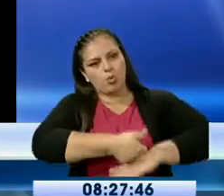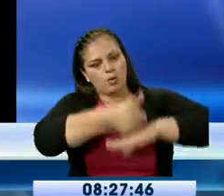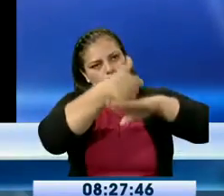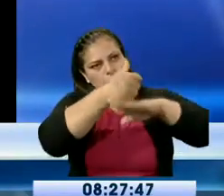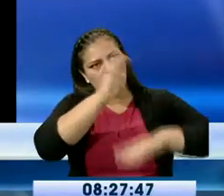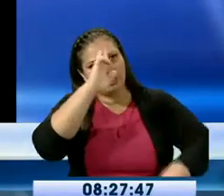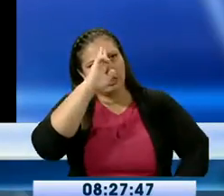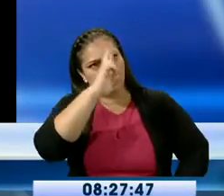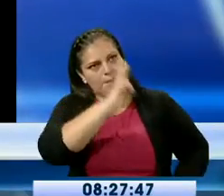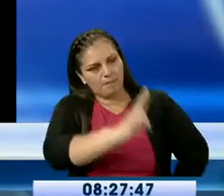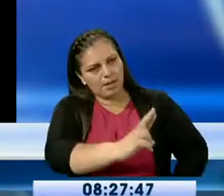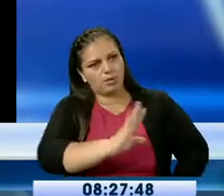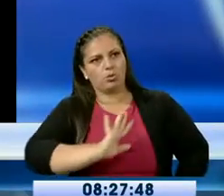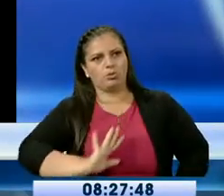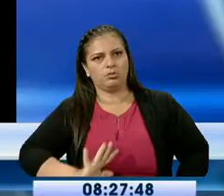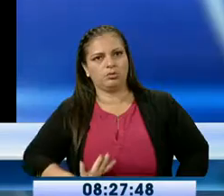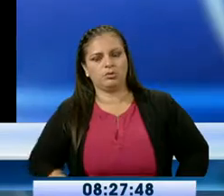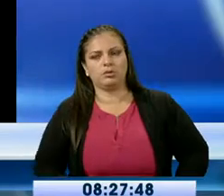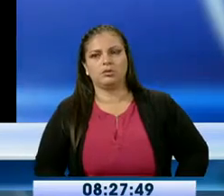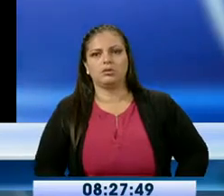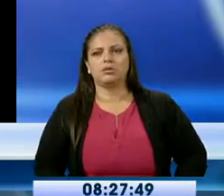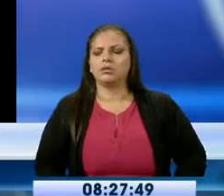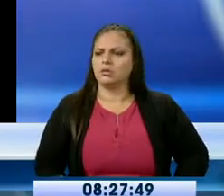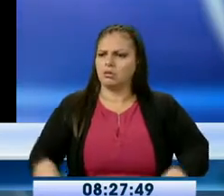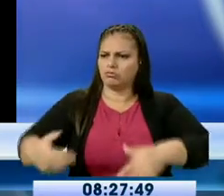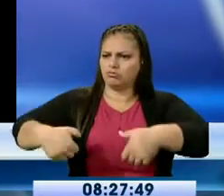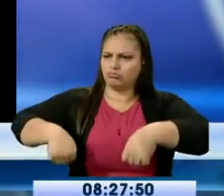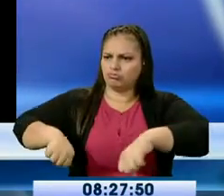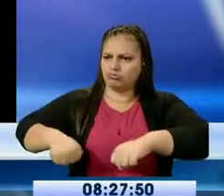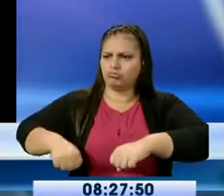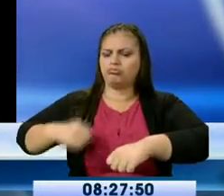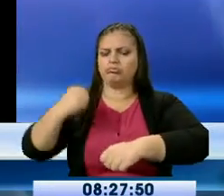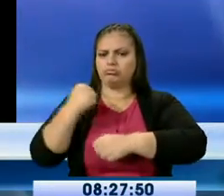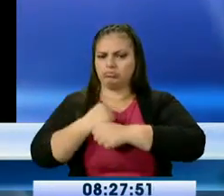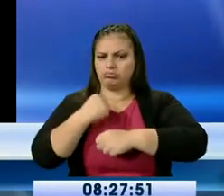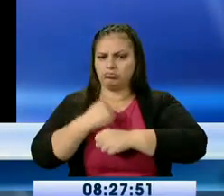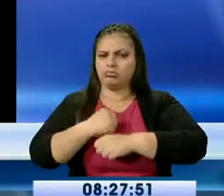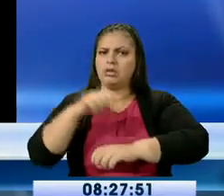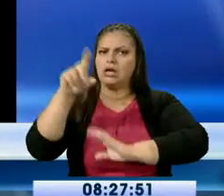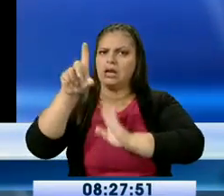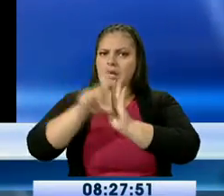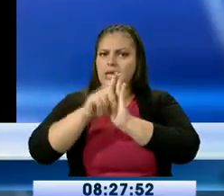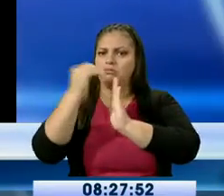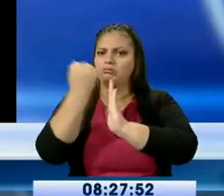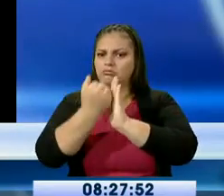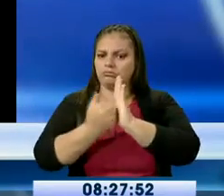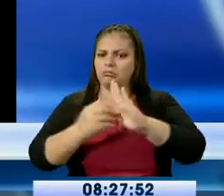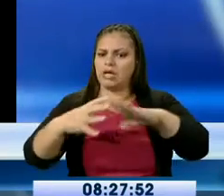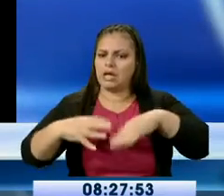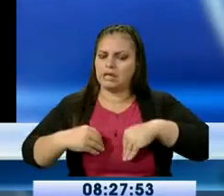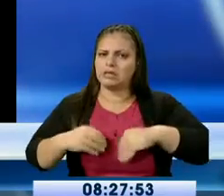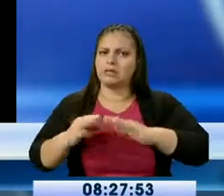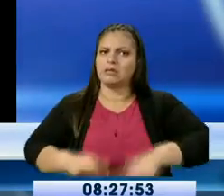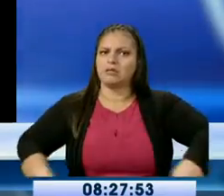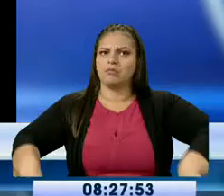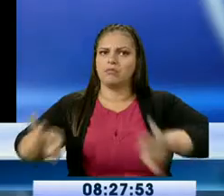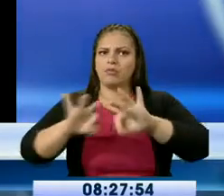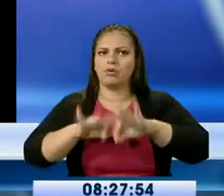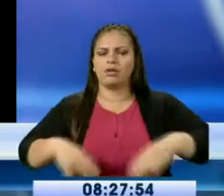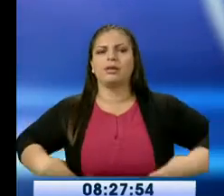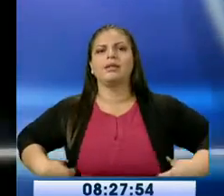tienen que poner el ejemplo. Y otra, porque nosotros también tenemos que acatar lo que dicen. Sí, sí, mire, aquí estamos ya en